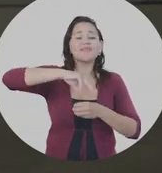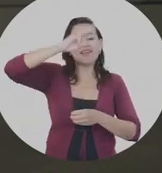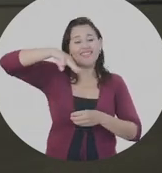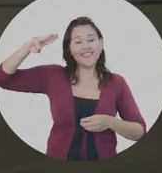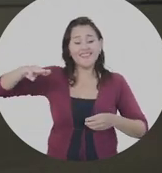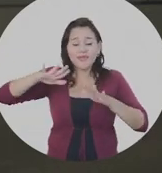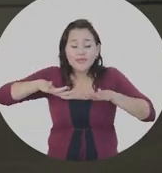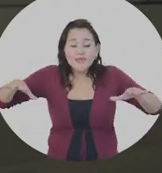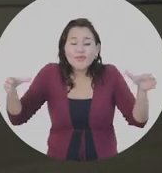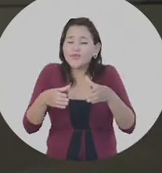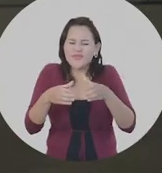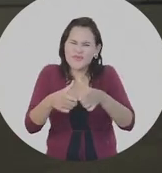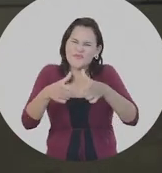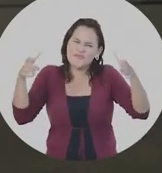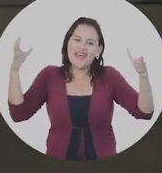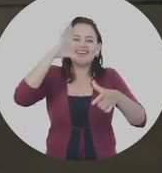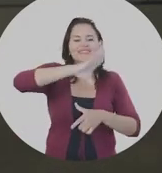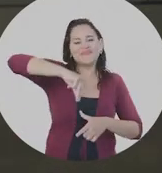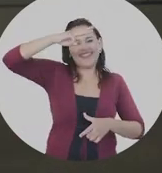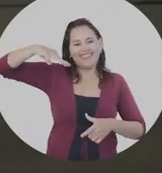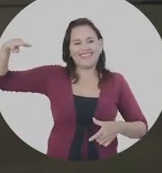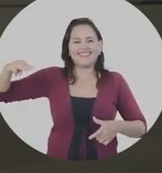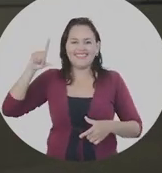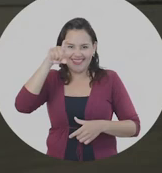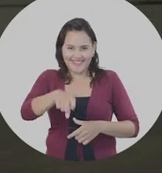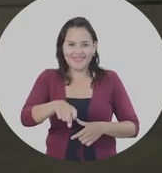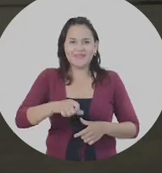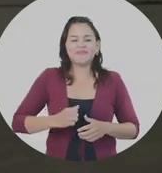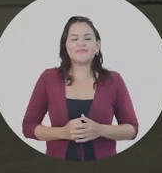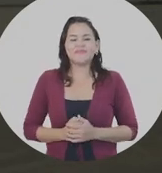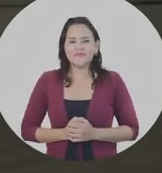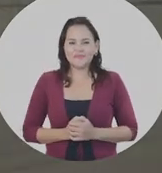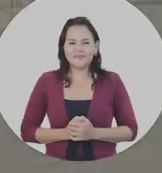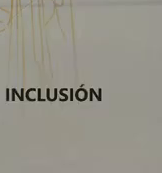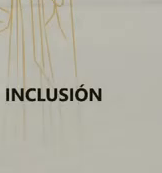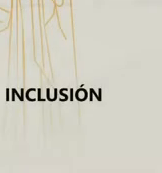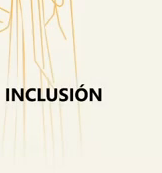Porque Talento Magdalena debería ser todo el Magdalena.